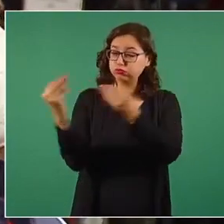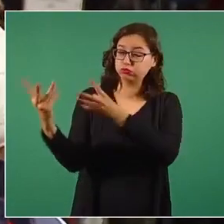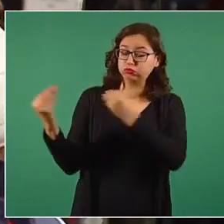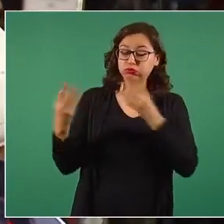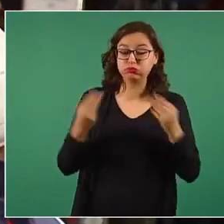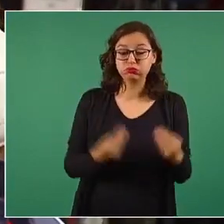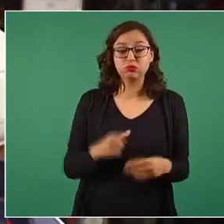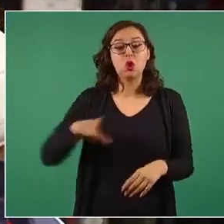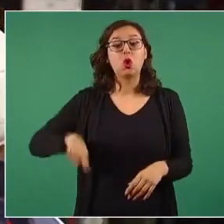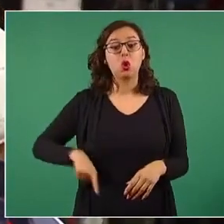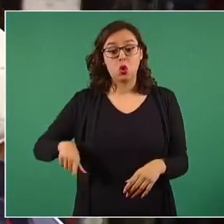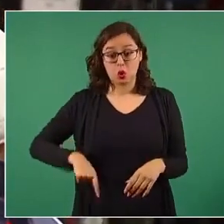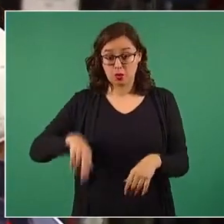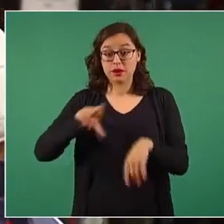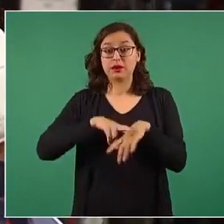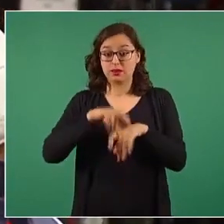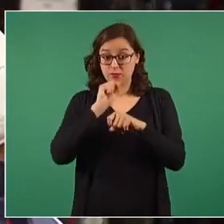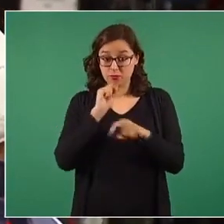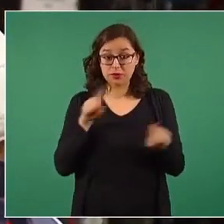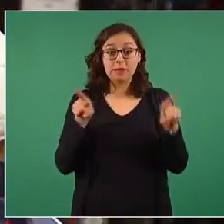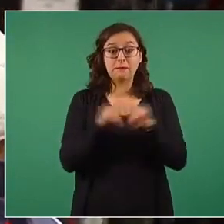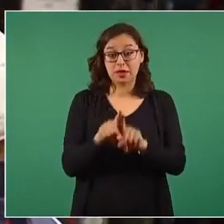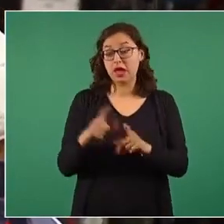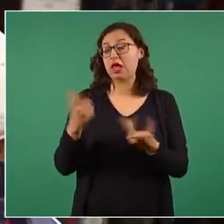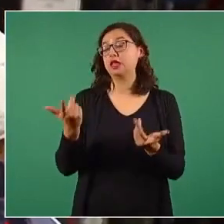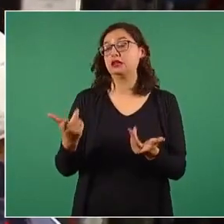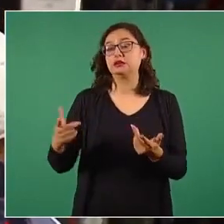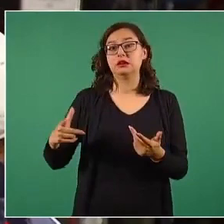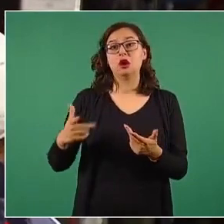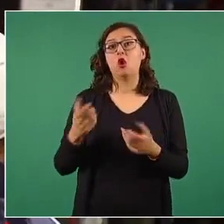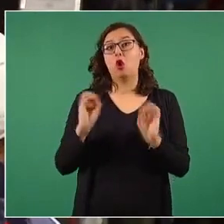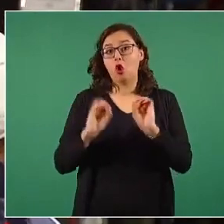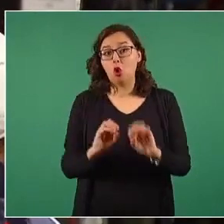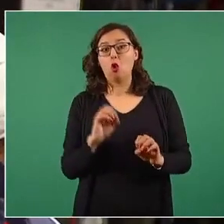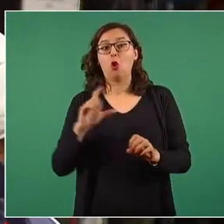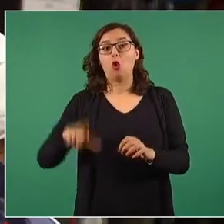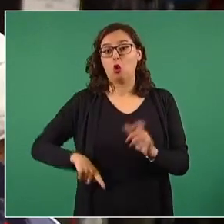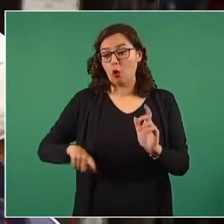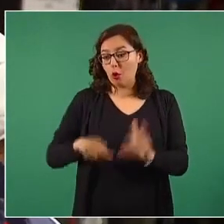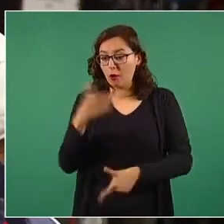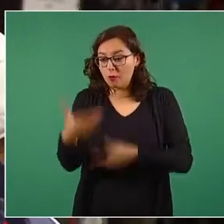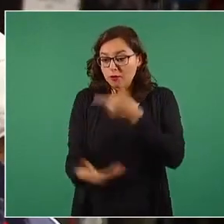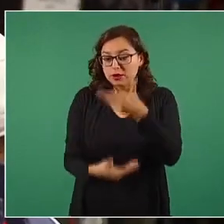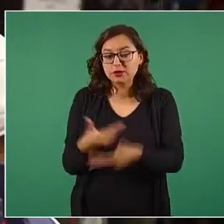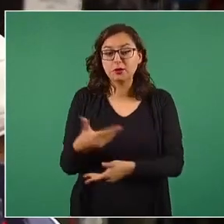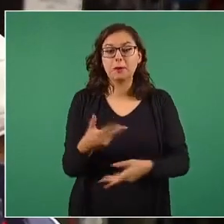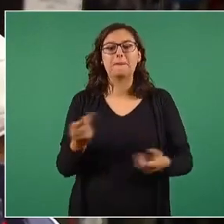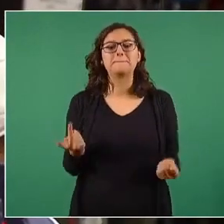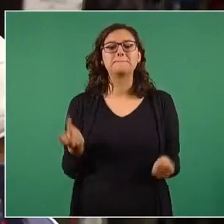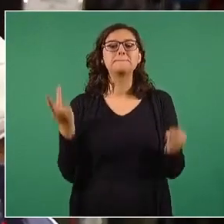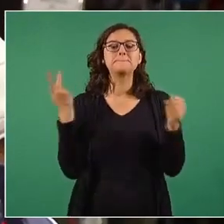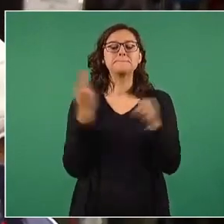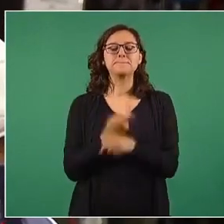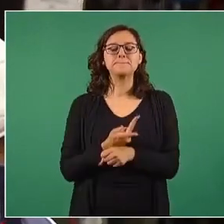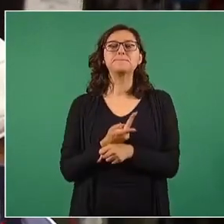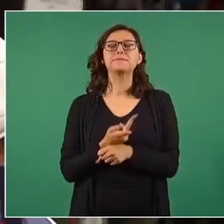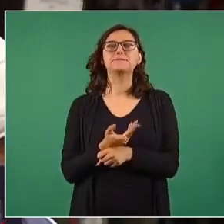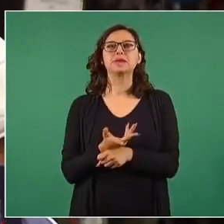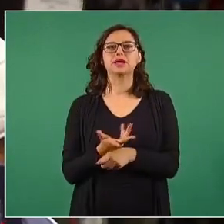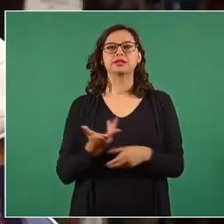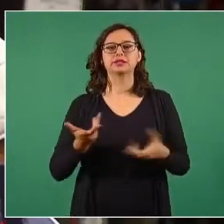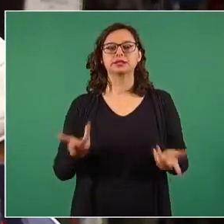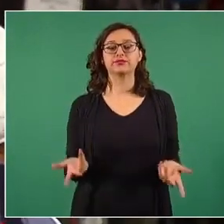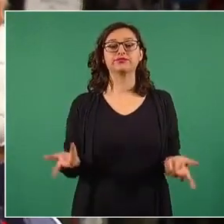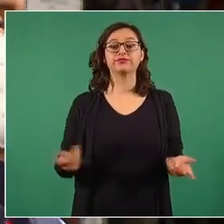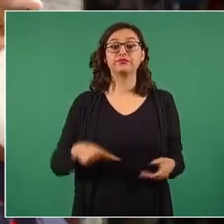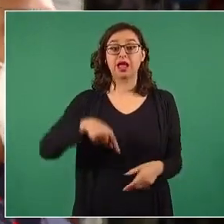de funcionarios menores? ¿Usted encuentra alguna relación de esto que está pasando con el hecho de que